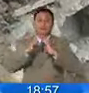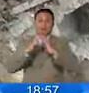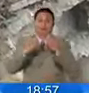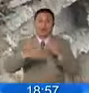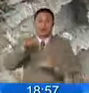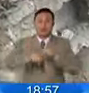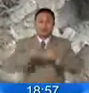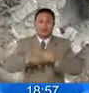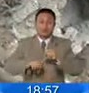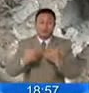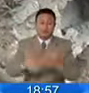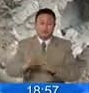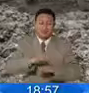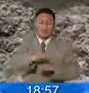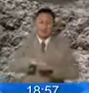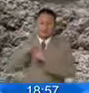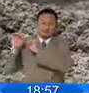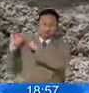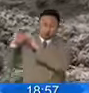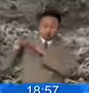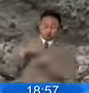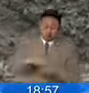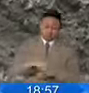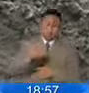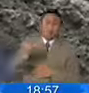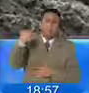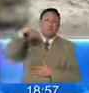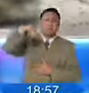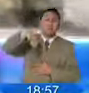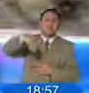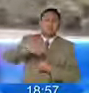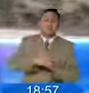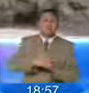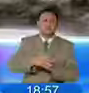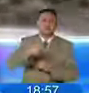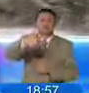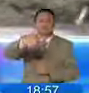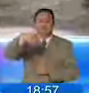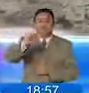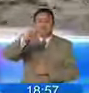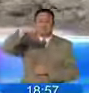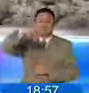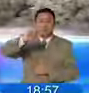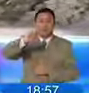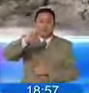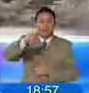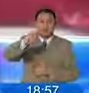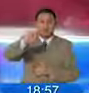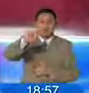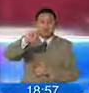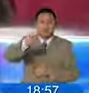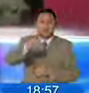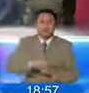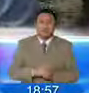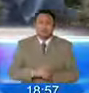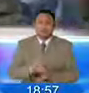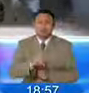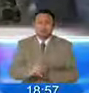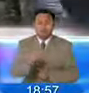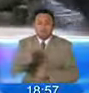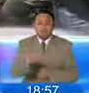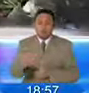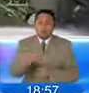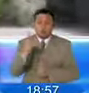intenso deslizamiento de tierra ocurrido el pasado martes en el sector de Chancahuán en Chunchi, donde fallecieron